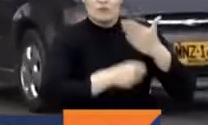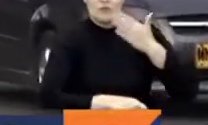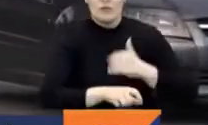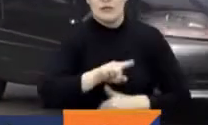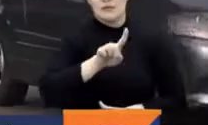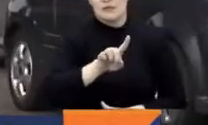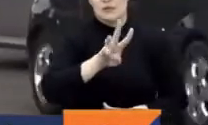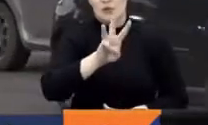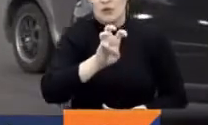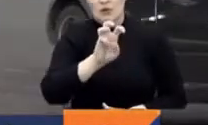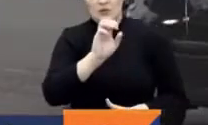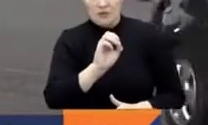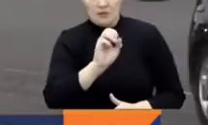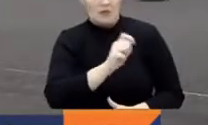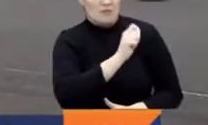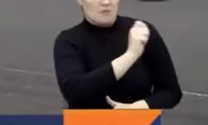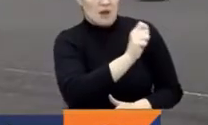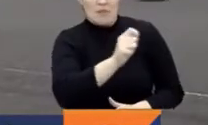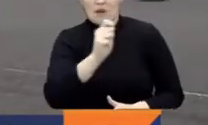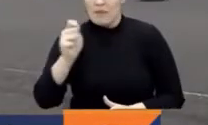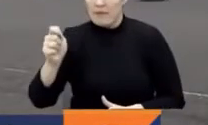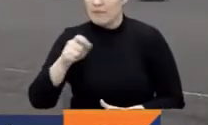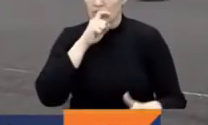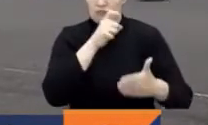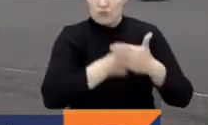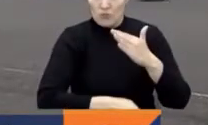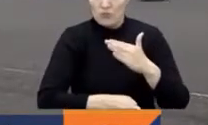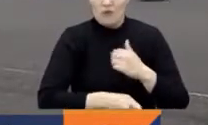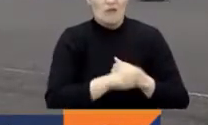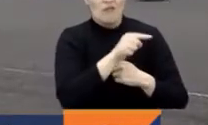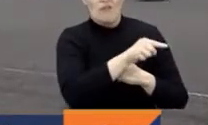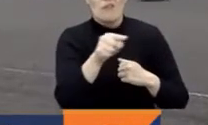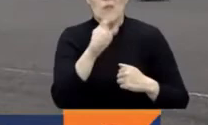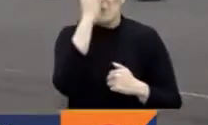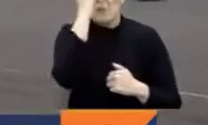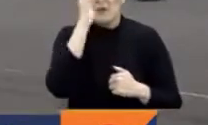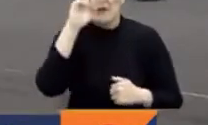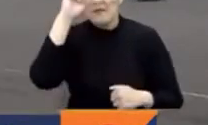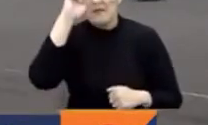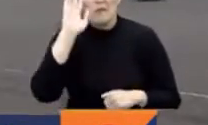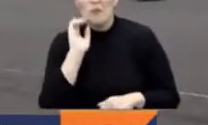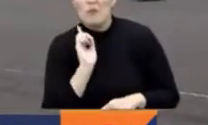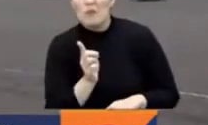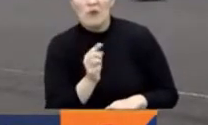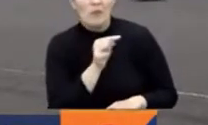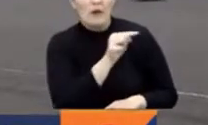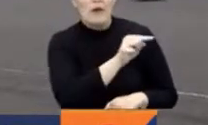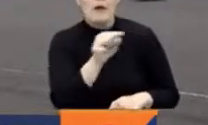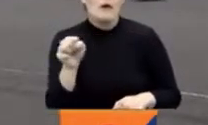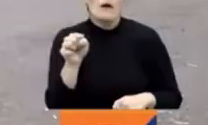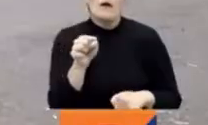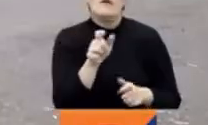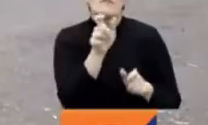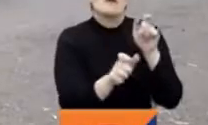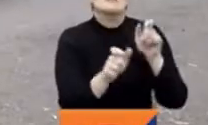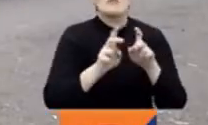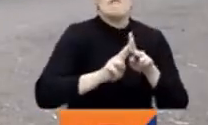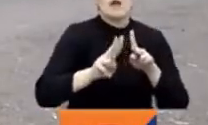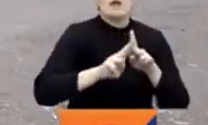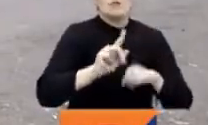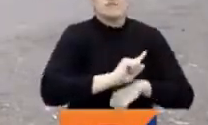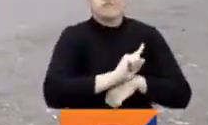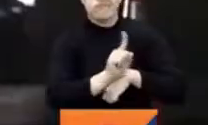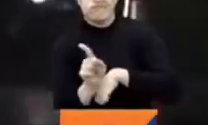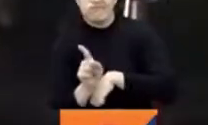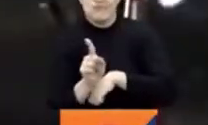caso en los diferentes ejes viales y la mayoría de ellos fueron por, en este caso, por exceso de velocidad y también